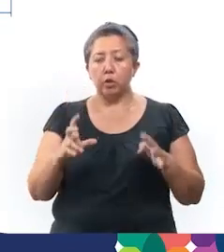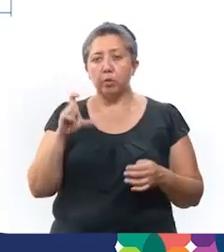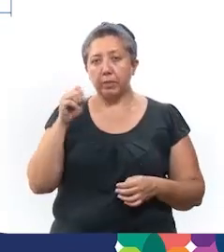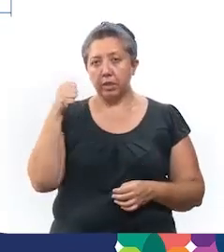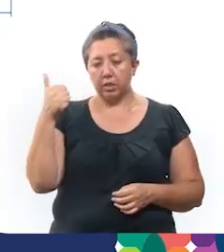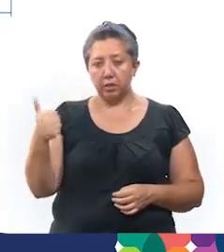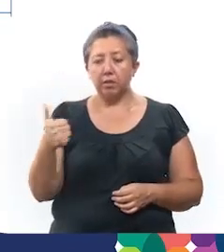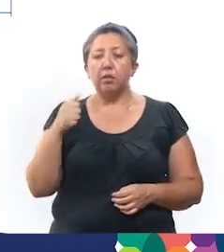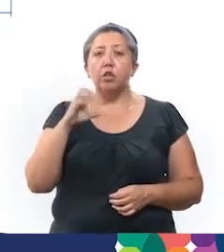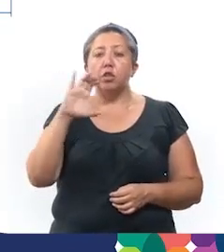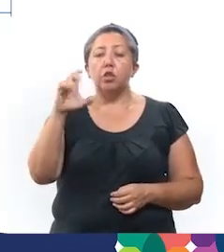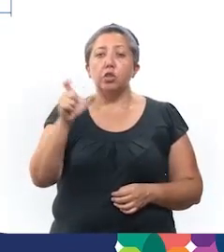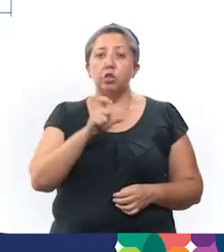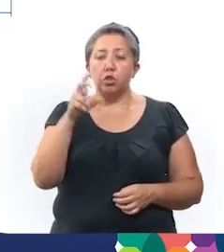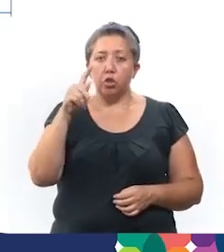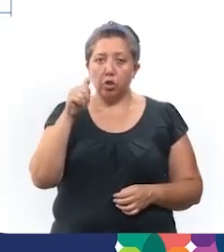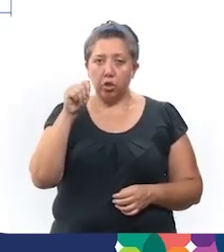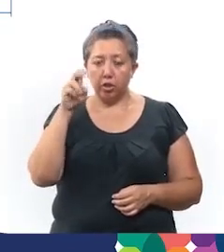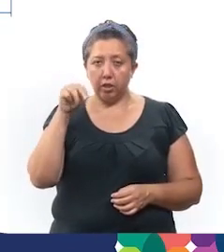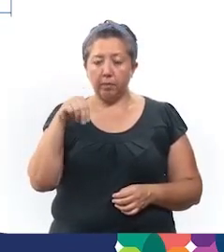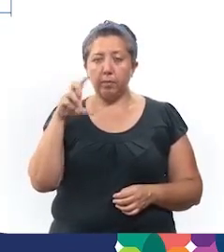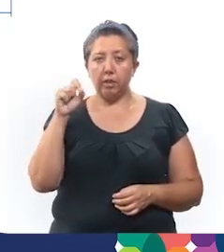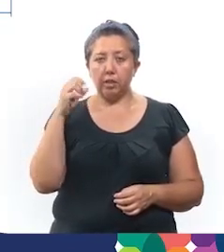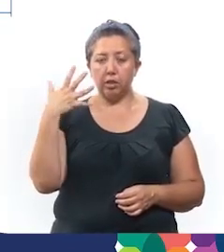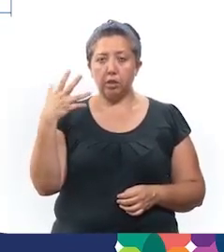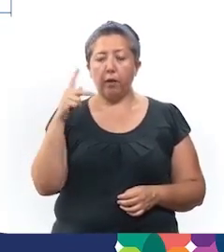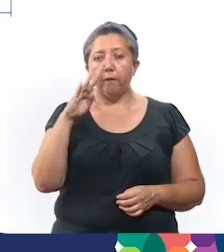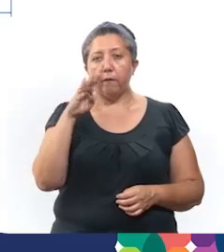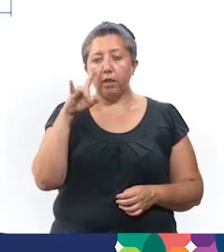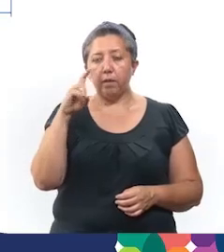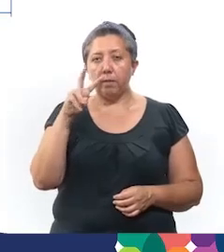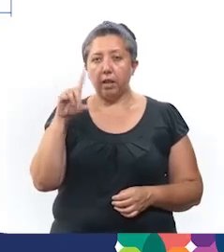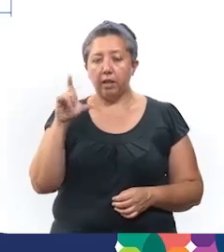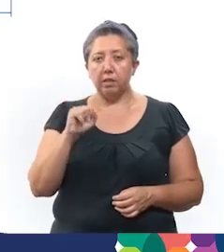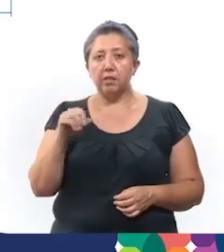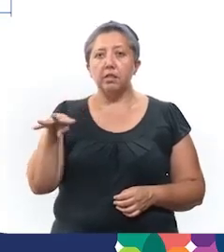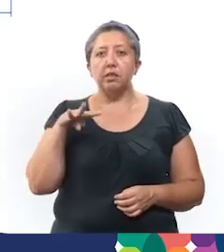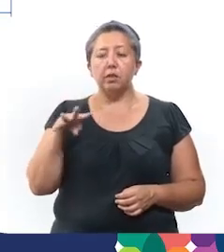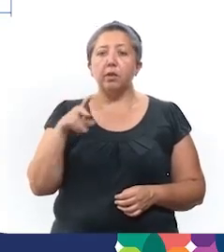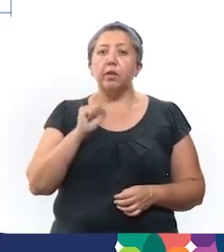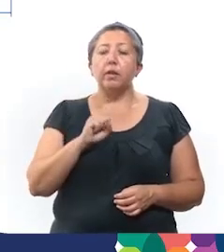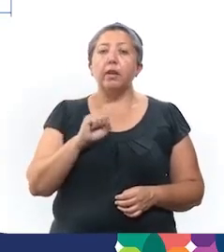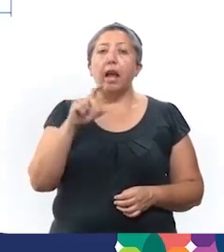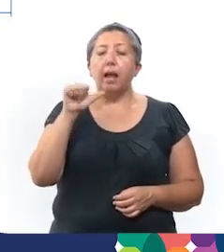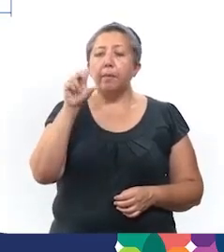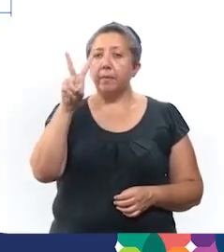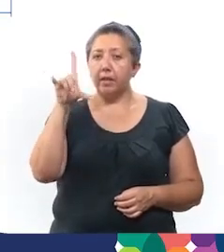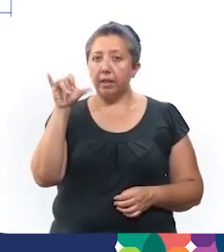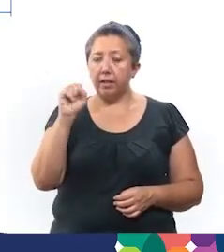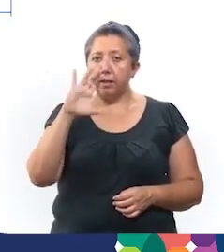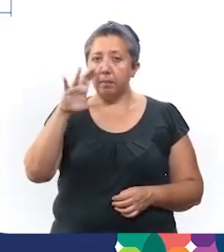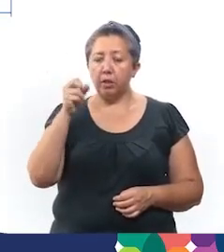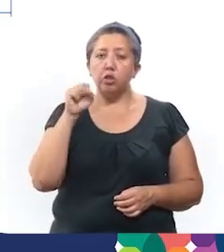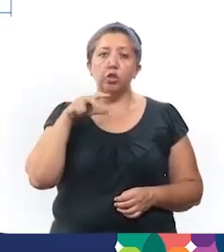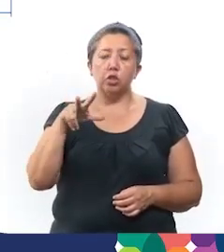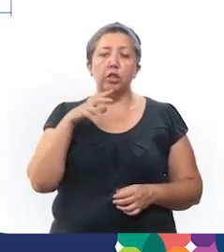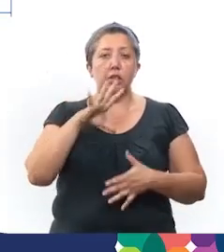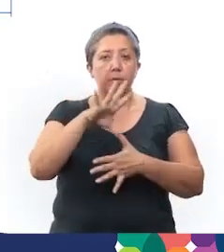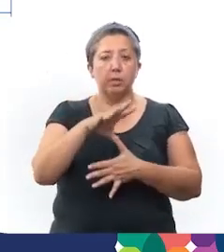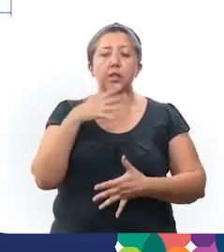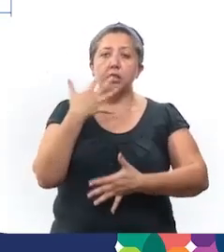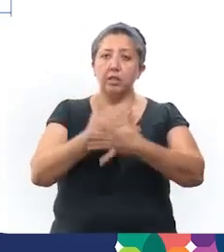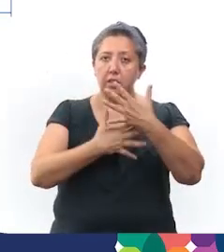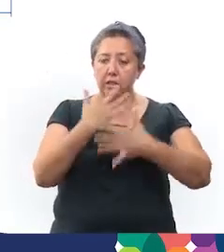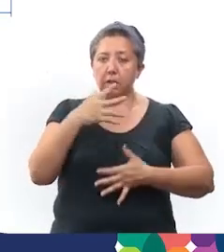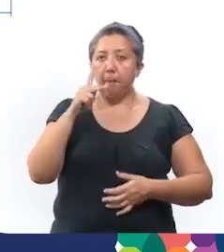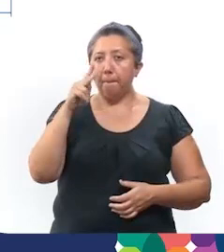Montejo 26, Xoclán López Portillo 25, Fidel Velázquez 19, Manuel Ávila Camacho 18, Las Américas